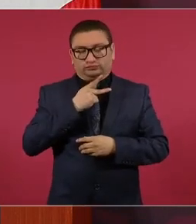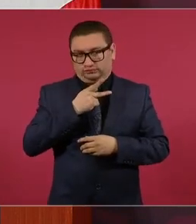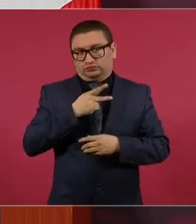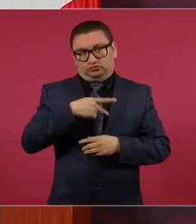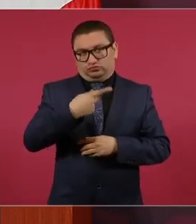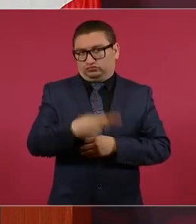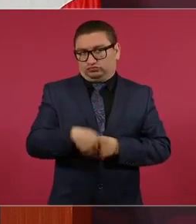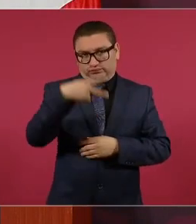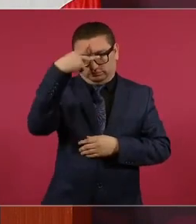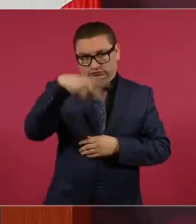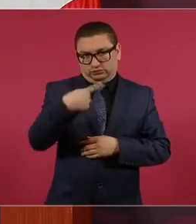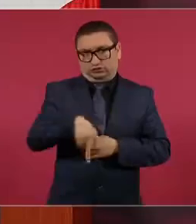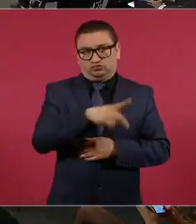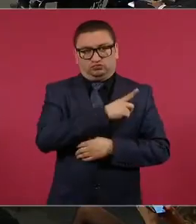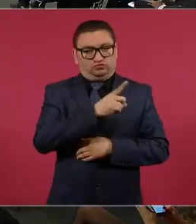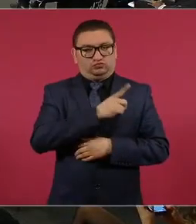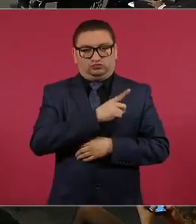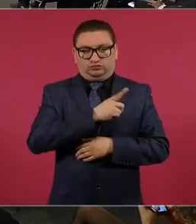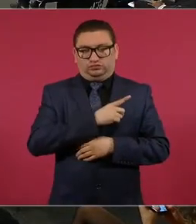energéticos